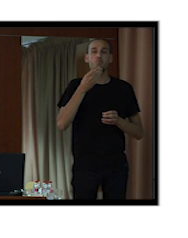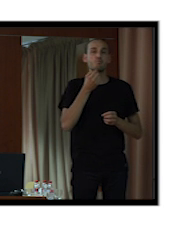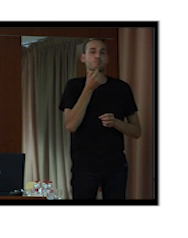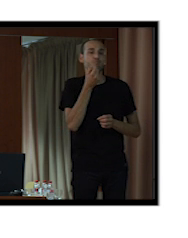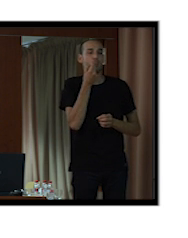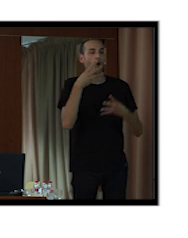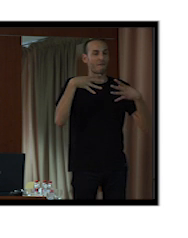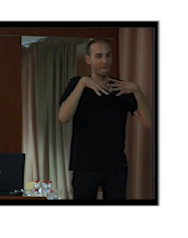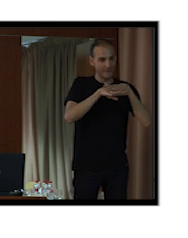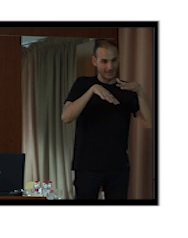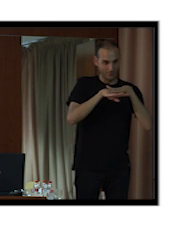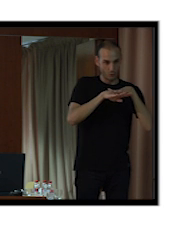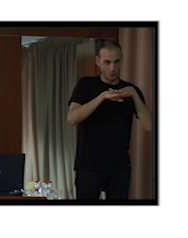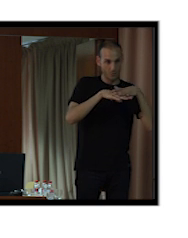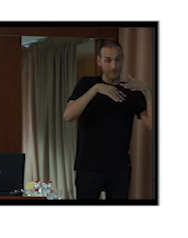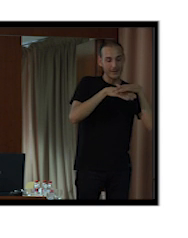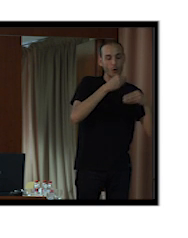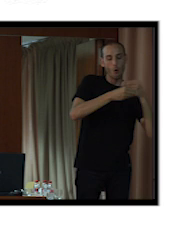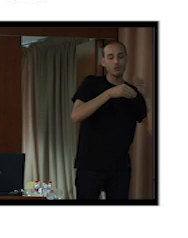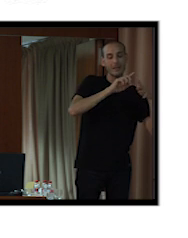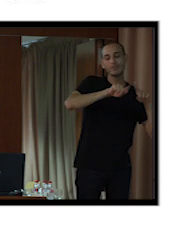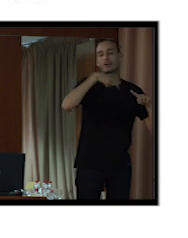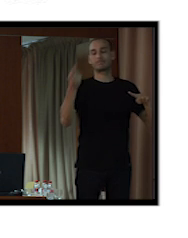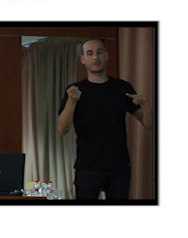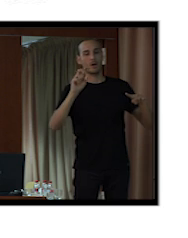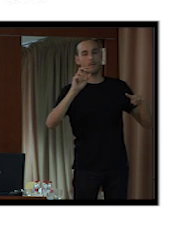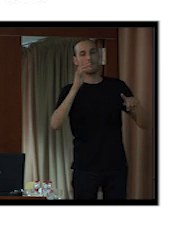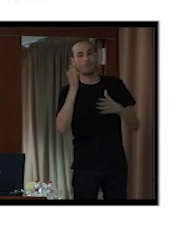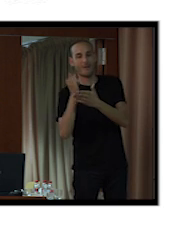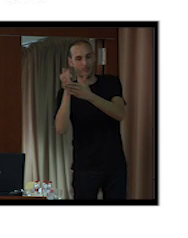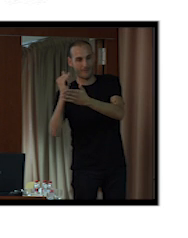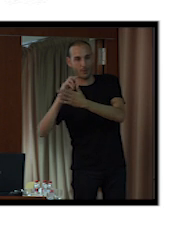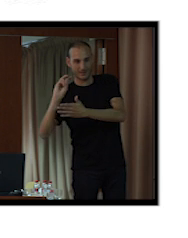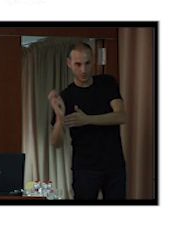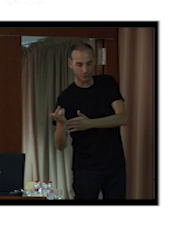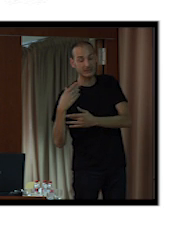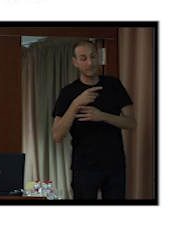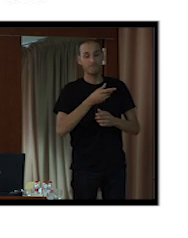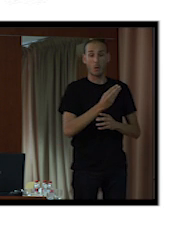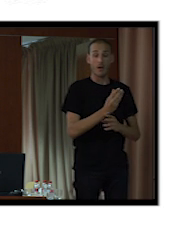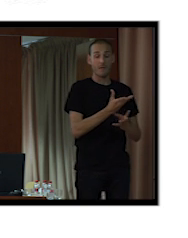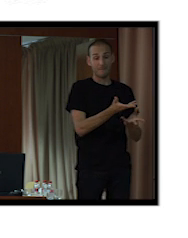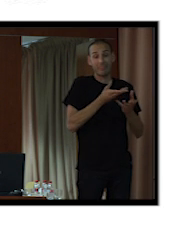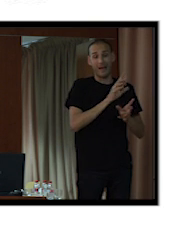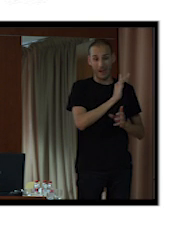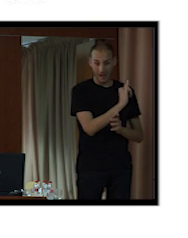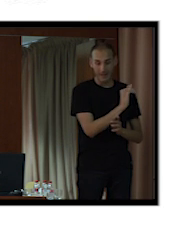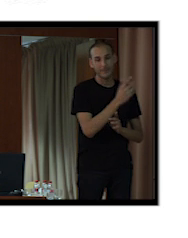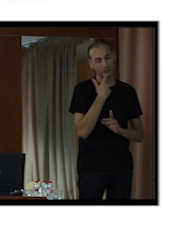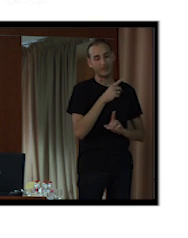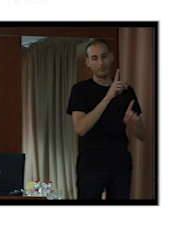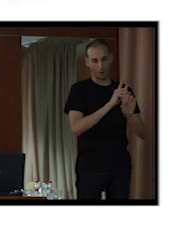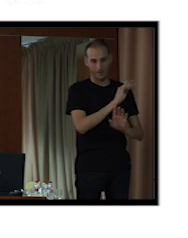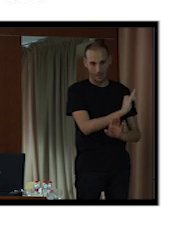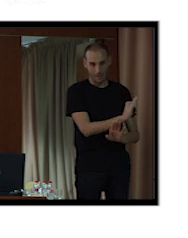previo a hacer una polisonografía, ¿vale? Tiene muchas ventajas y tiene inconvenientes, sobre todo los falsos positivos y